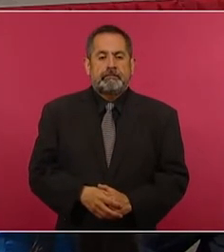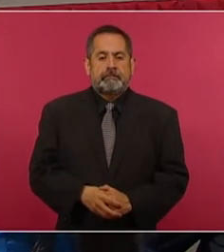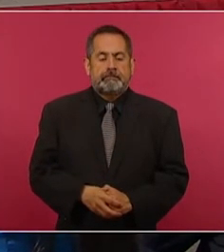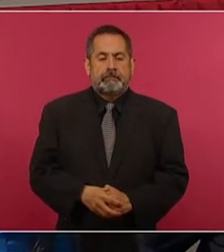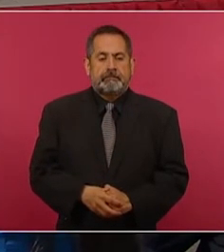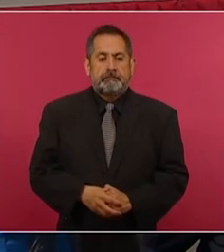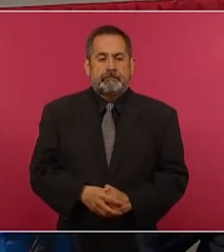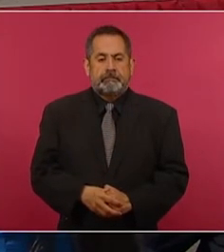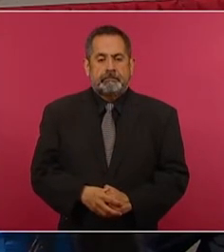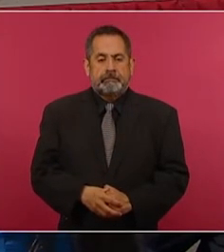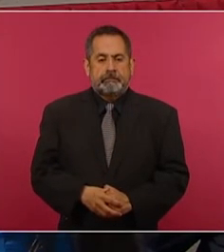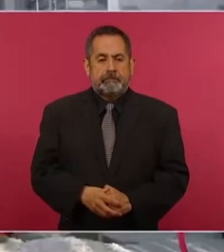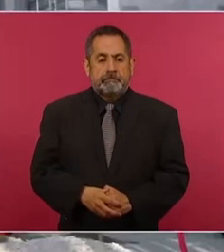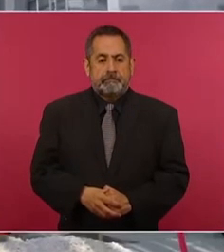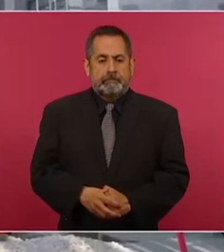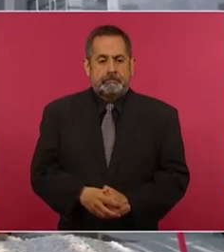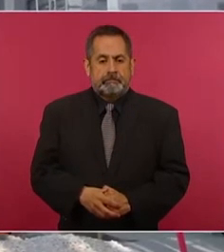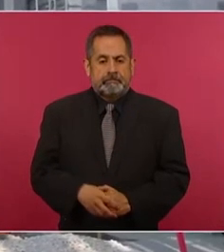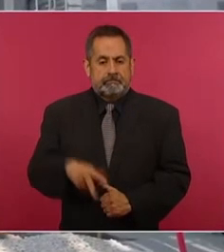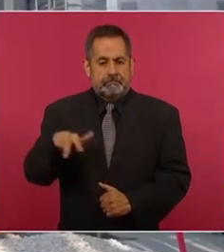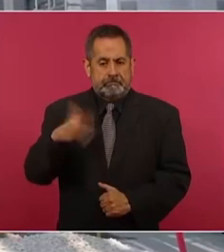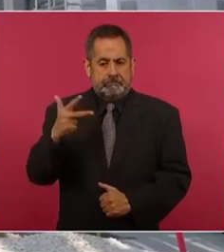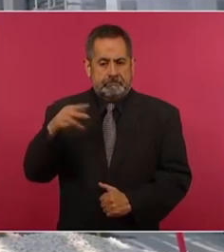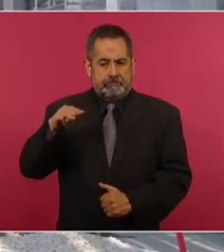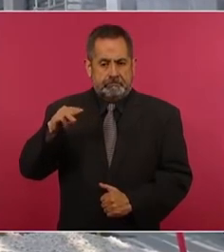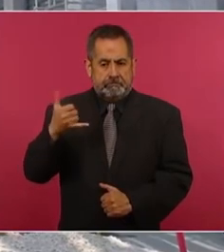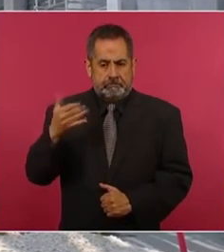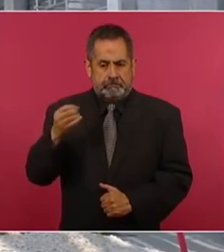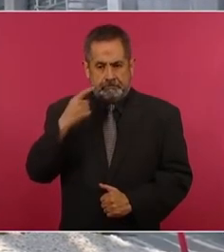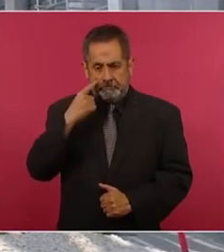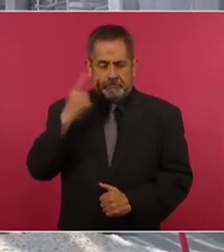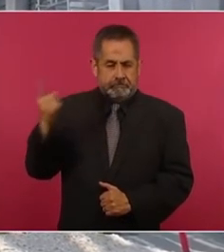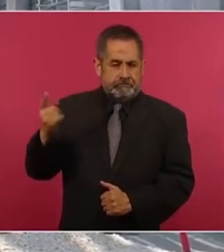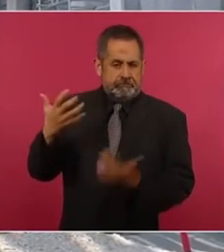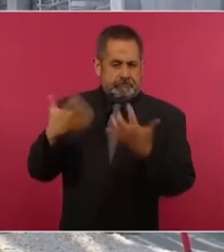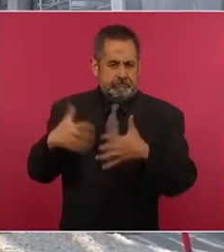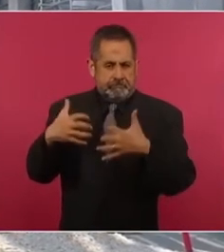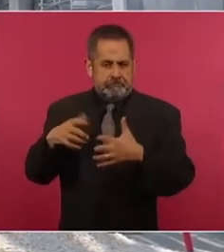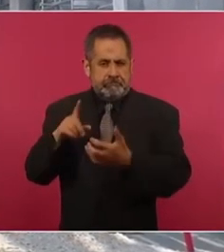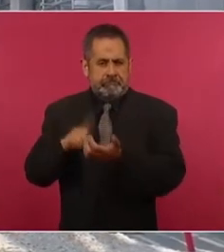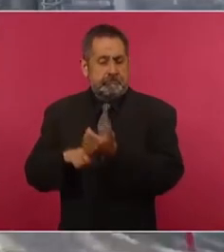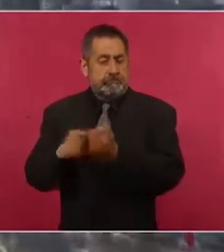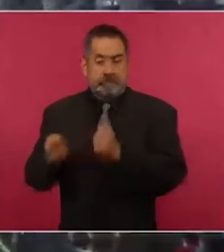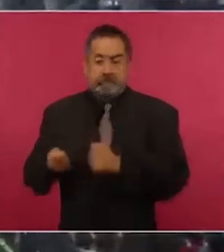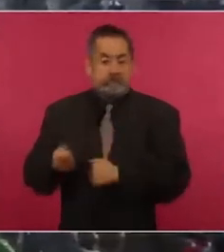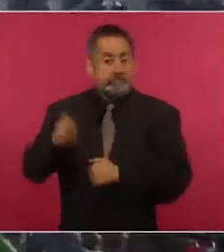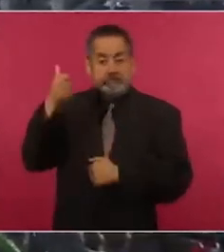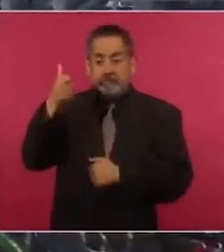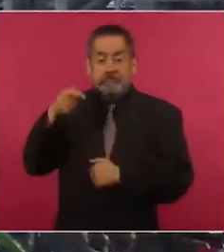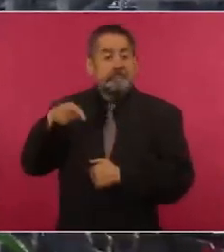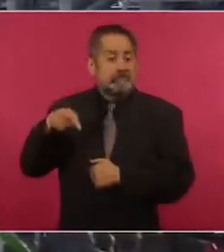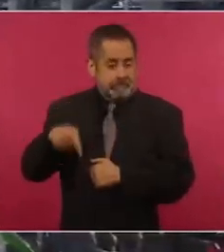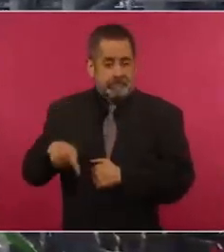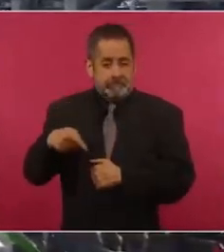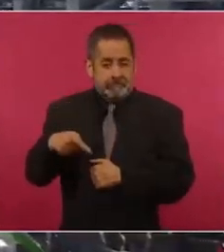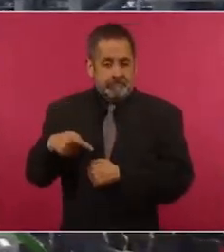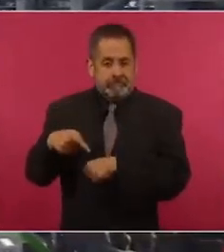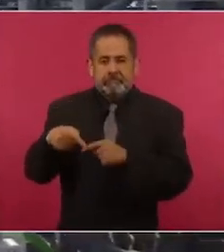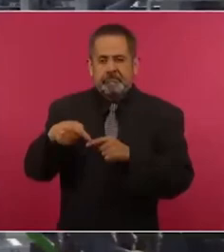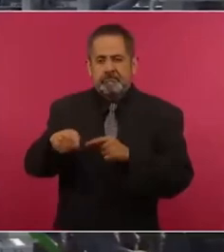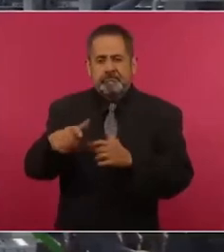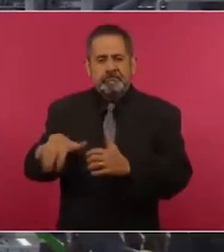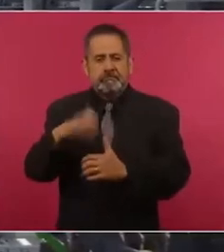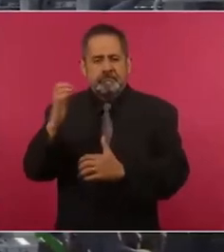Hoy es 13 de mayo y estamos en la planta de alquilación. Es una de las primeras plantas que va a